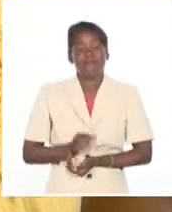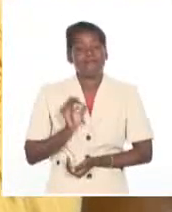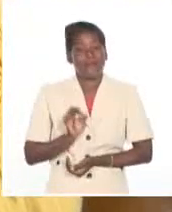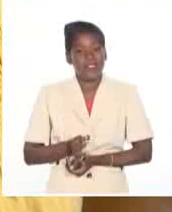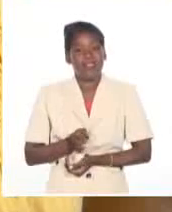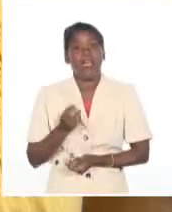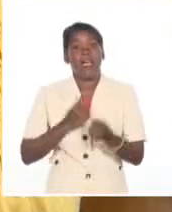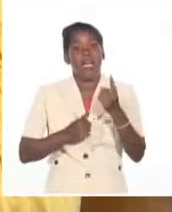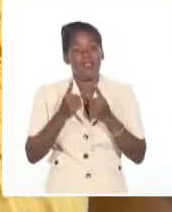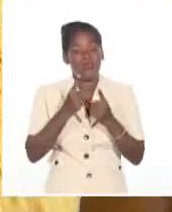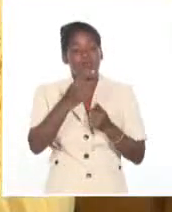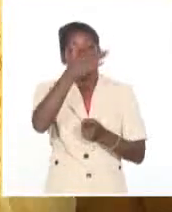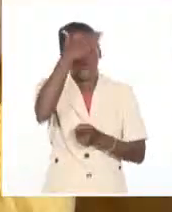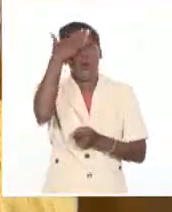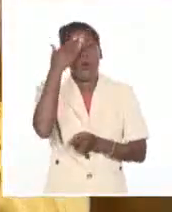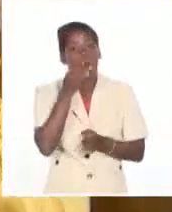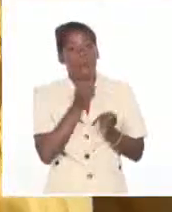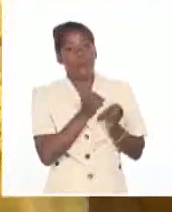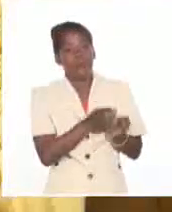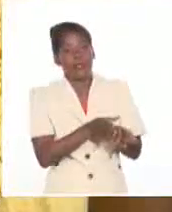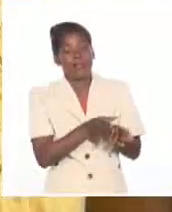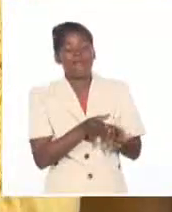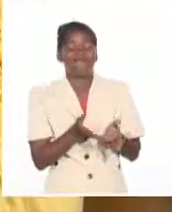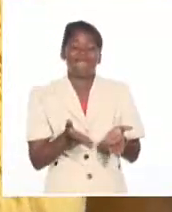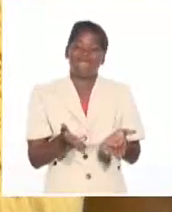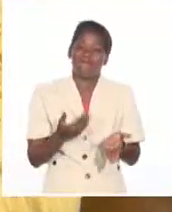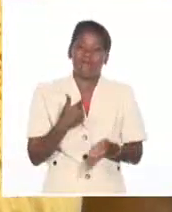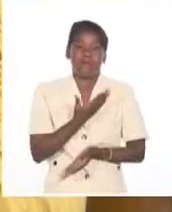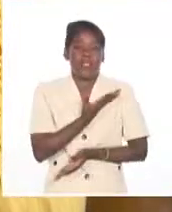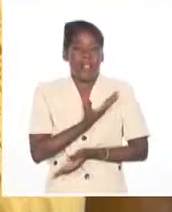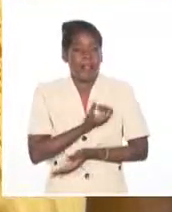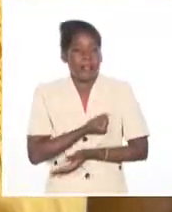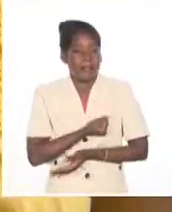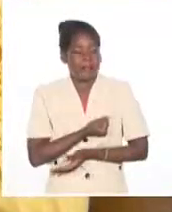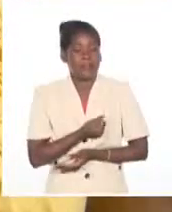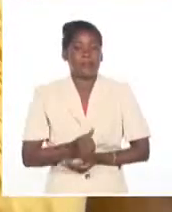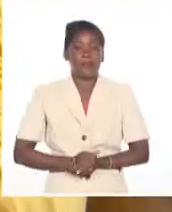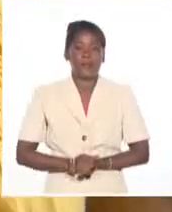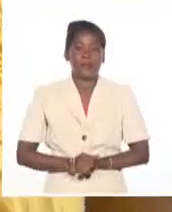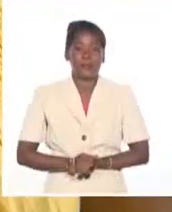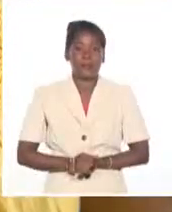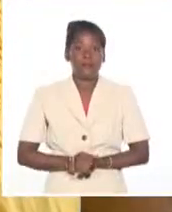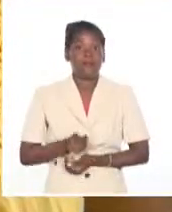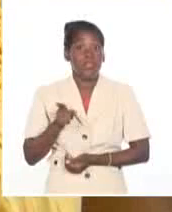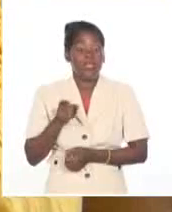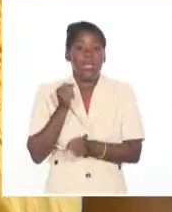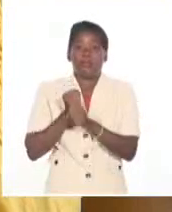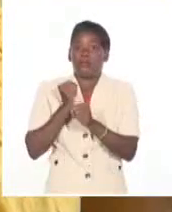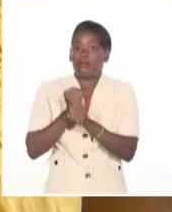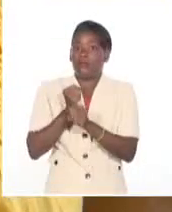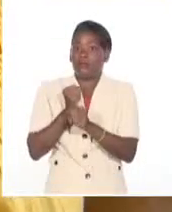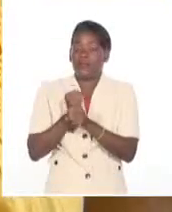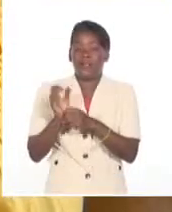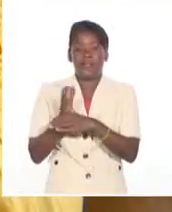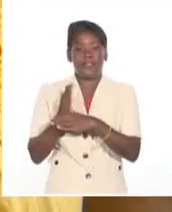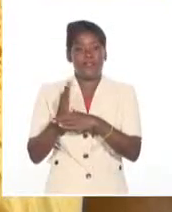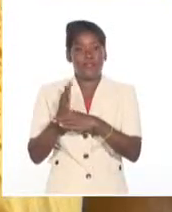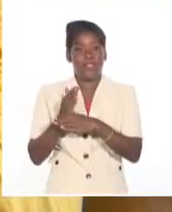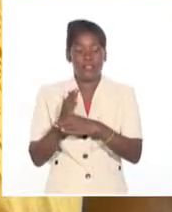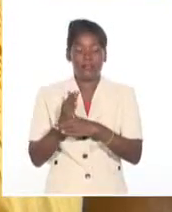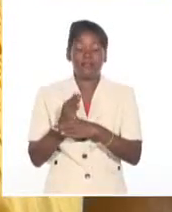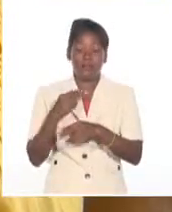olvidados. Niurka incursionó en varias especialidades como la acrobacia en báscula, escaleras oscilantes, fuerza capilar, entre